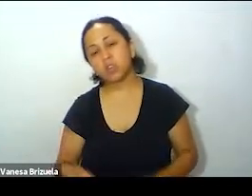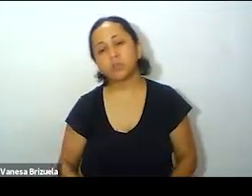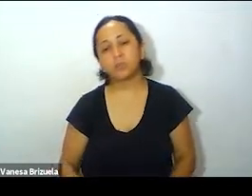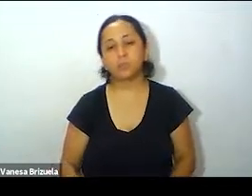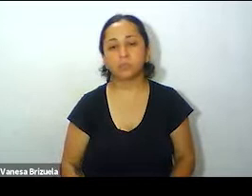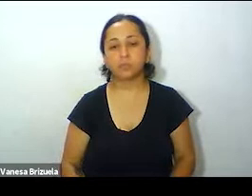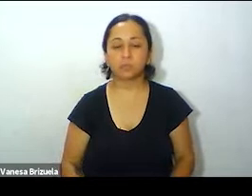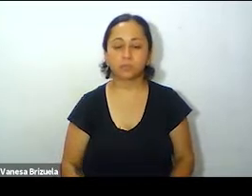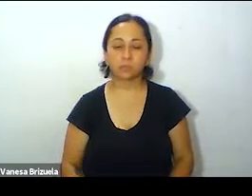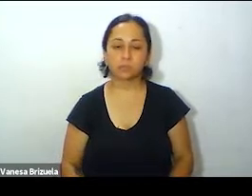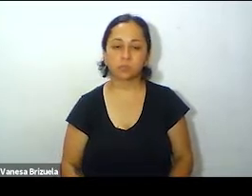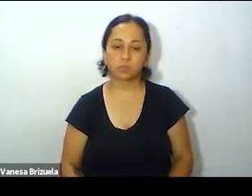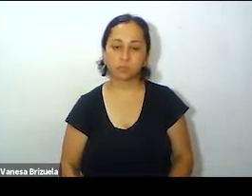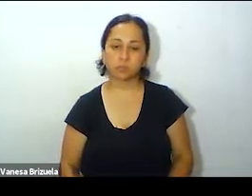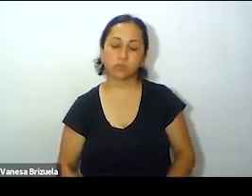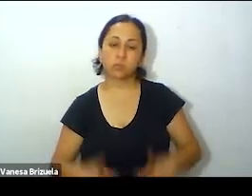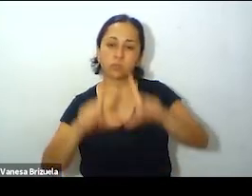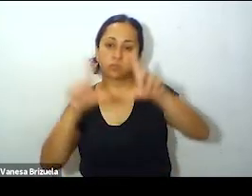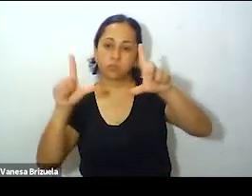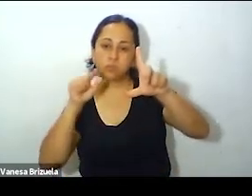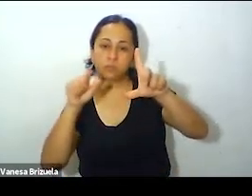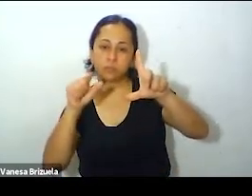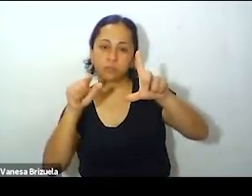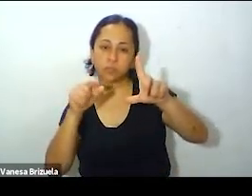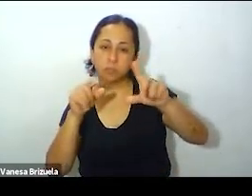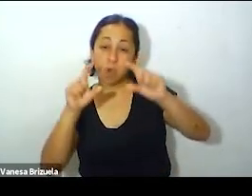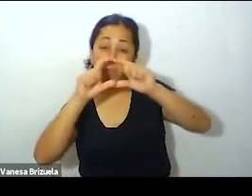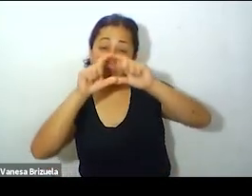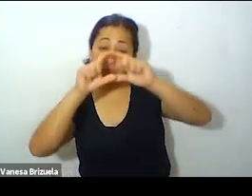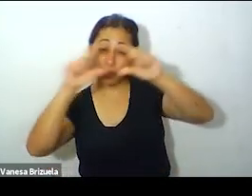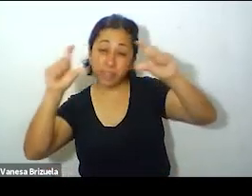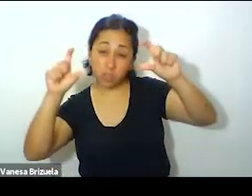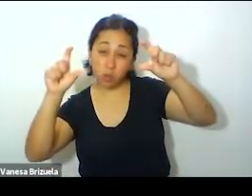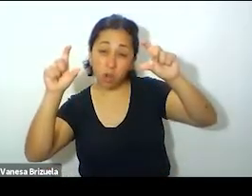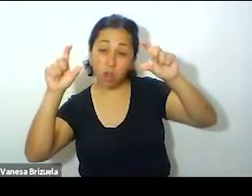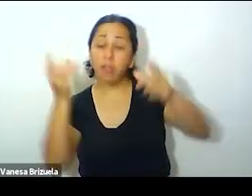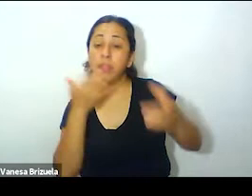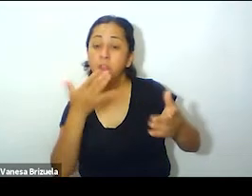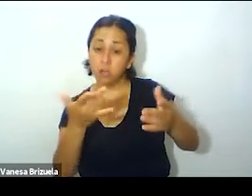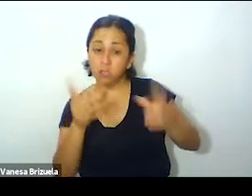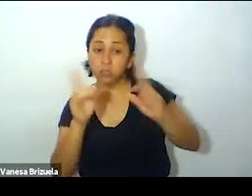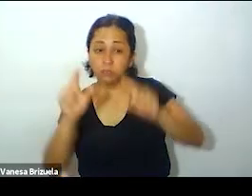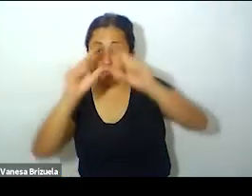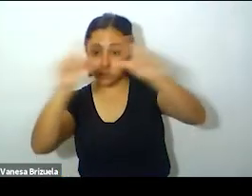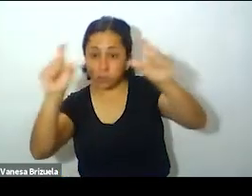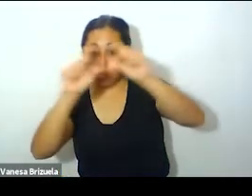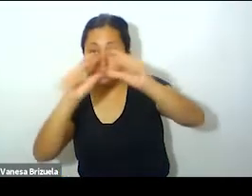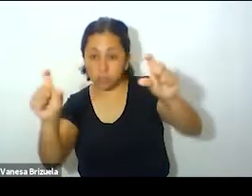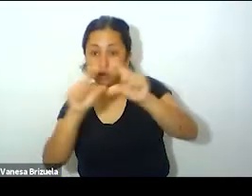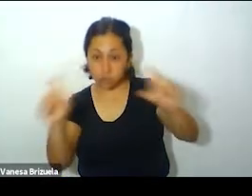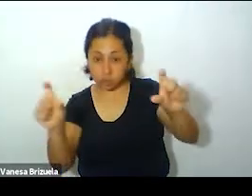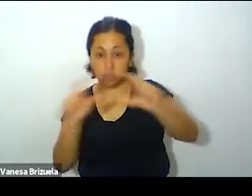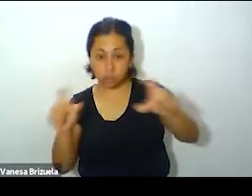trama, por ejemplo, sirve como de título, pero a la vez de decoración, del